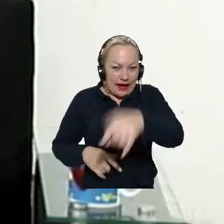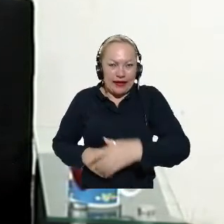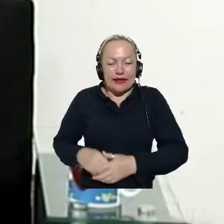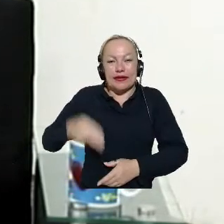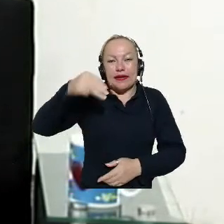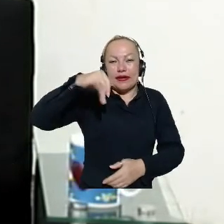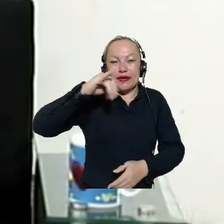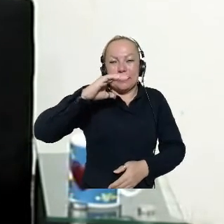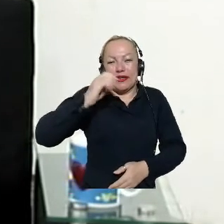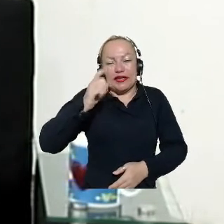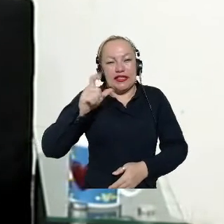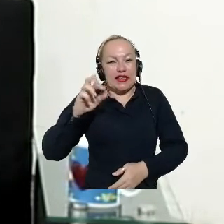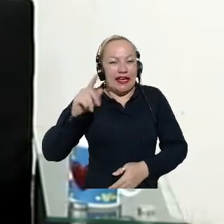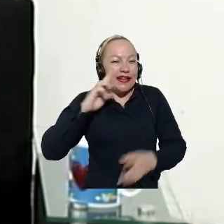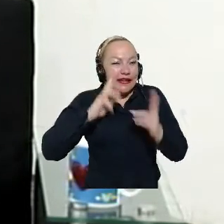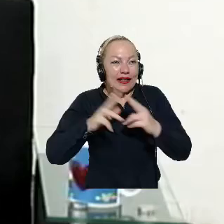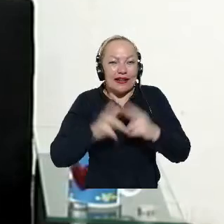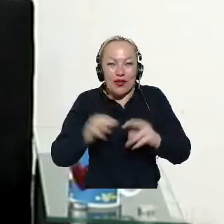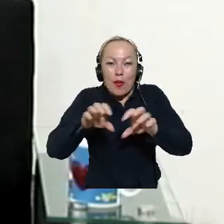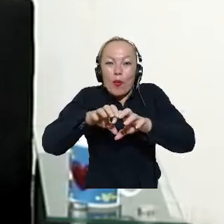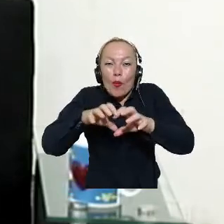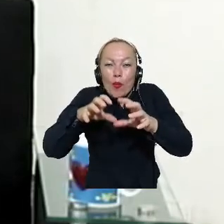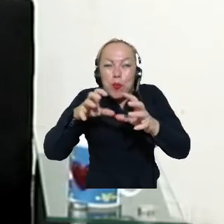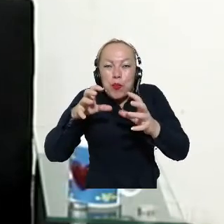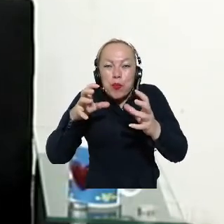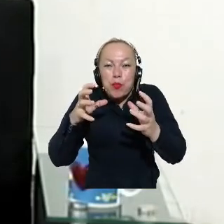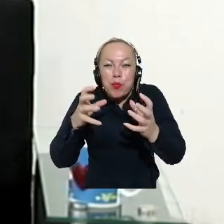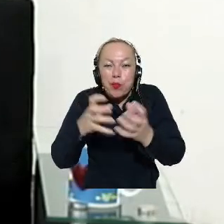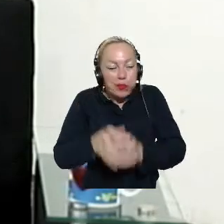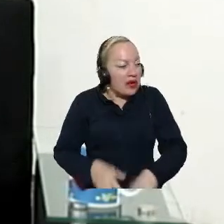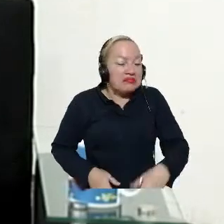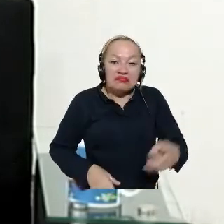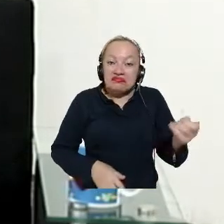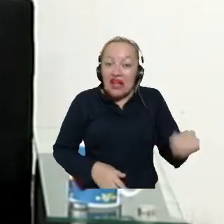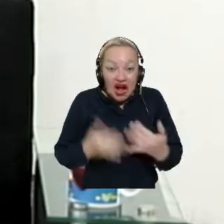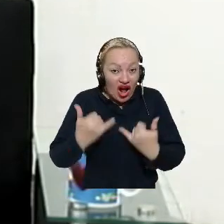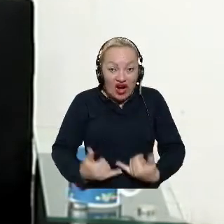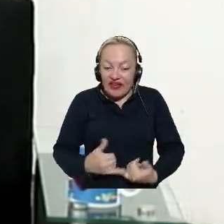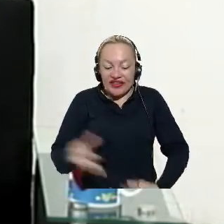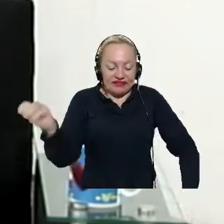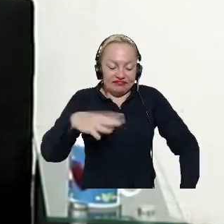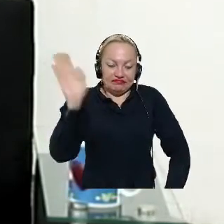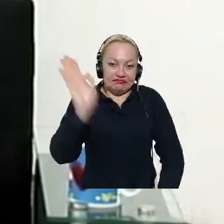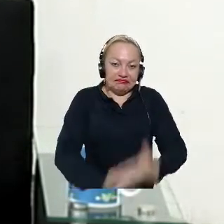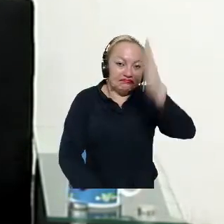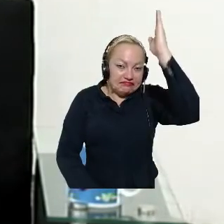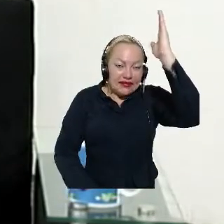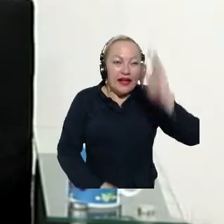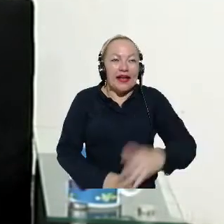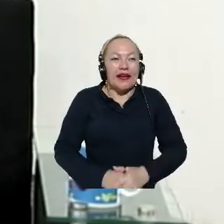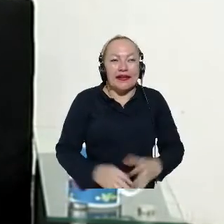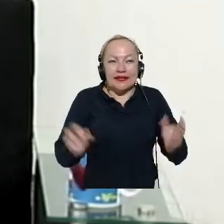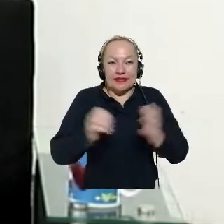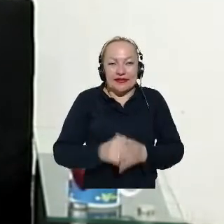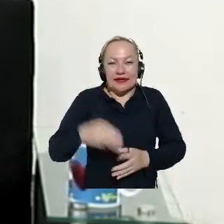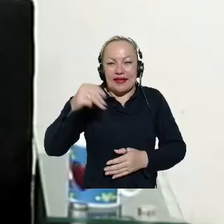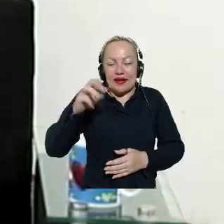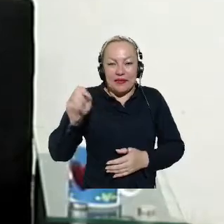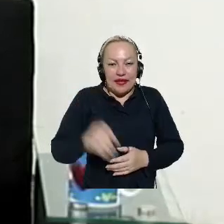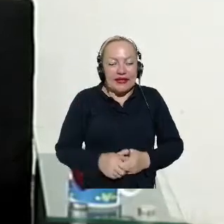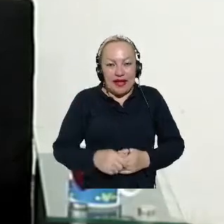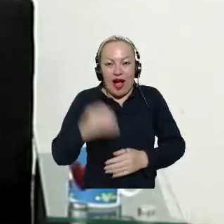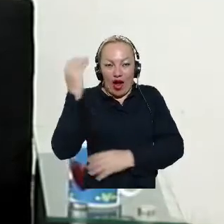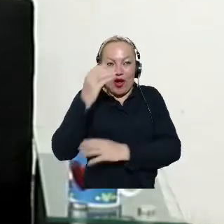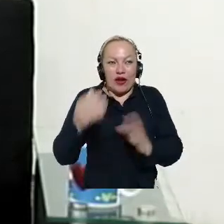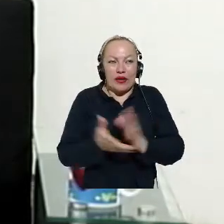Michelin, la que producía llantas. Esa empresa se fue de Colombia. Se fue. Mazda ensamblaba en Colombia, Mazda se fue. Entonces